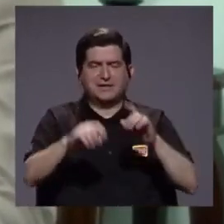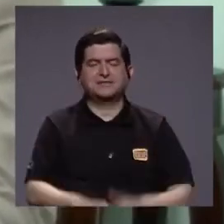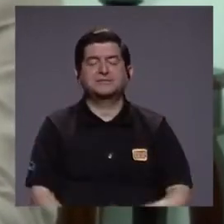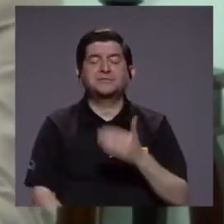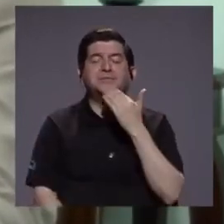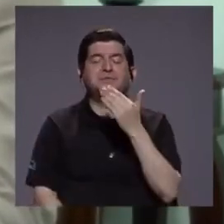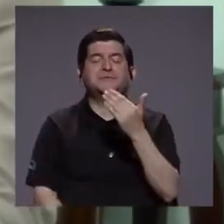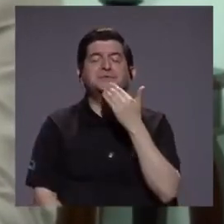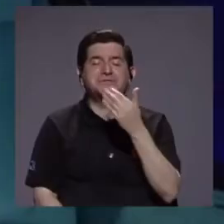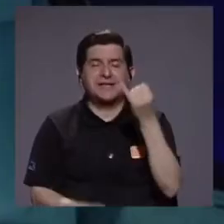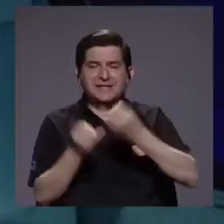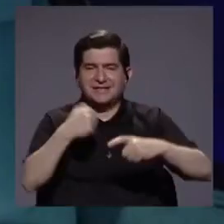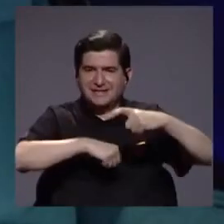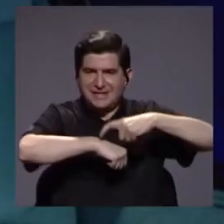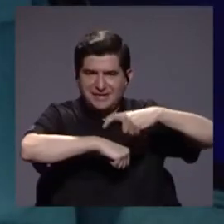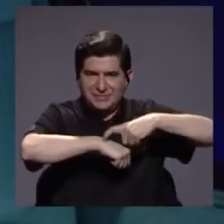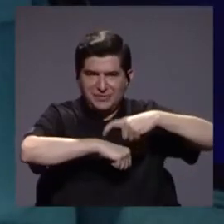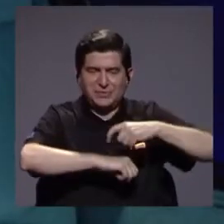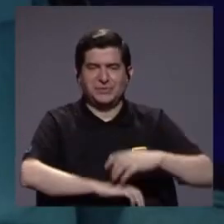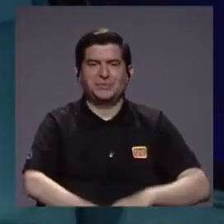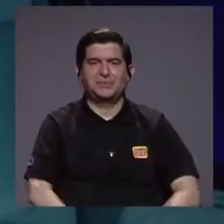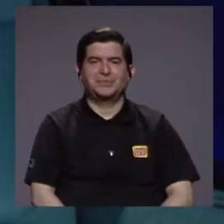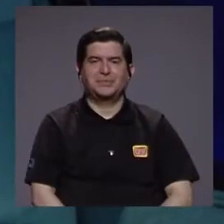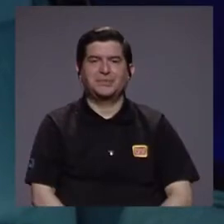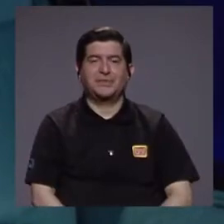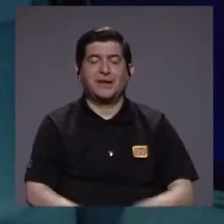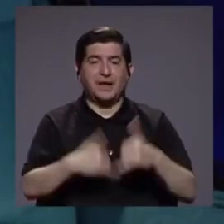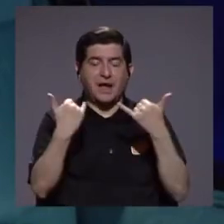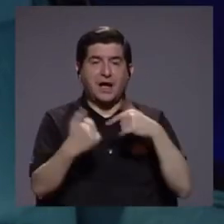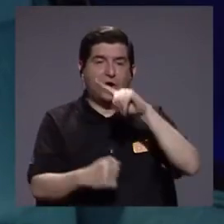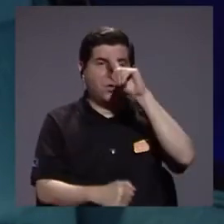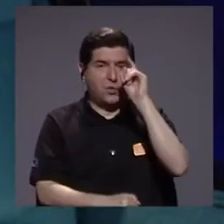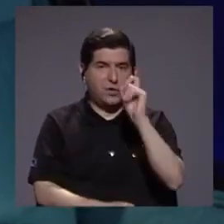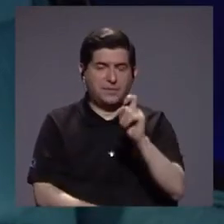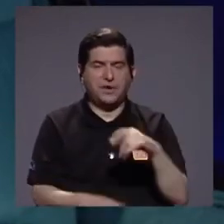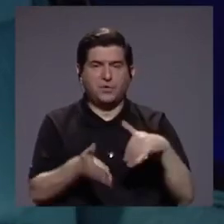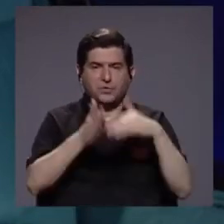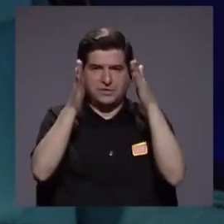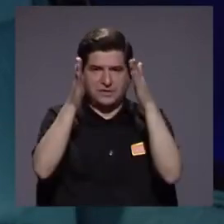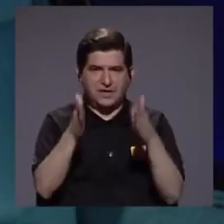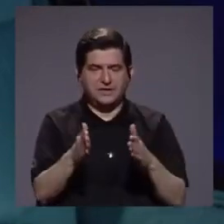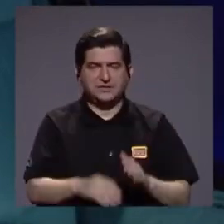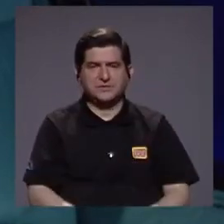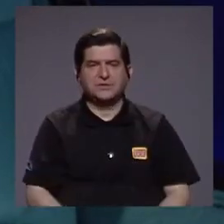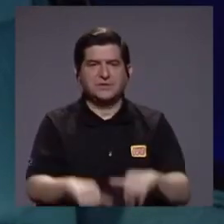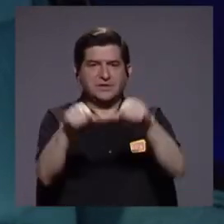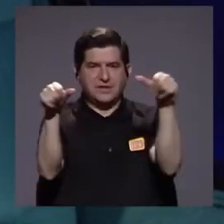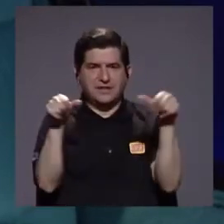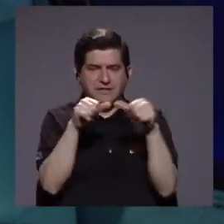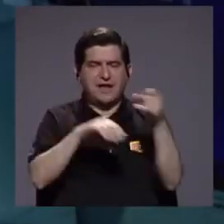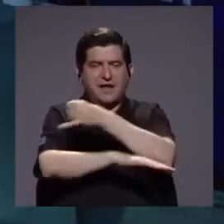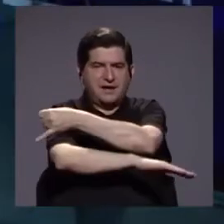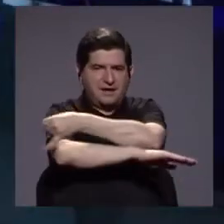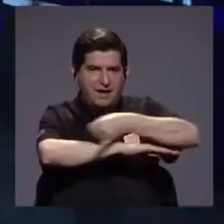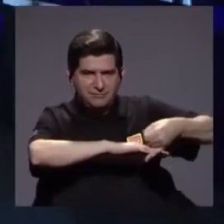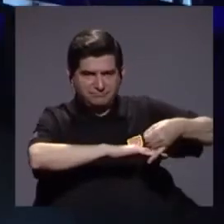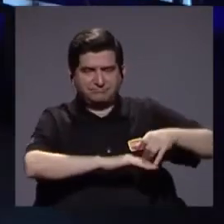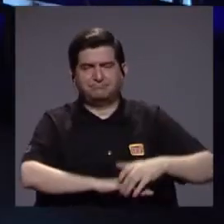Muchas gracias. Finalizó el tiempo. Continuamos con la pregunta de un estudiante del área de ingenierías.